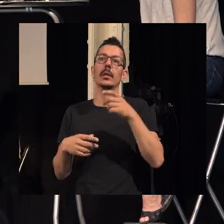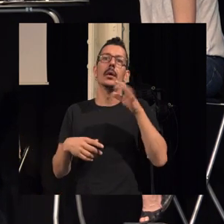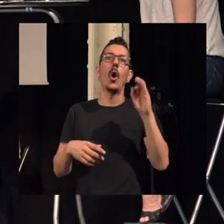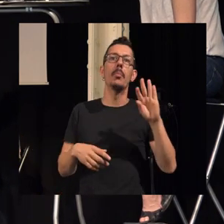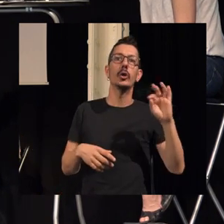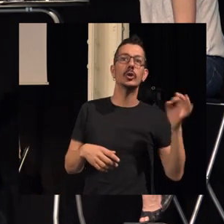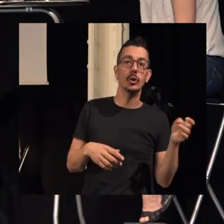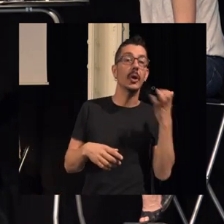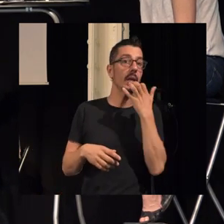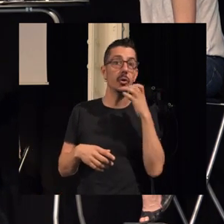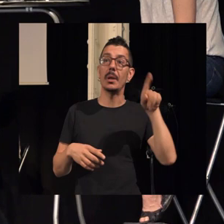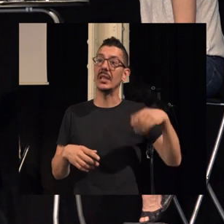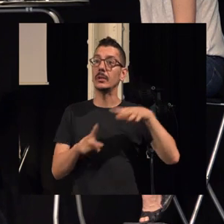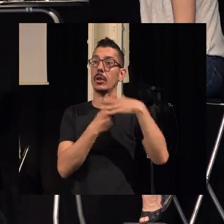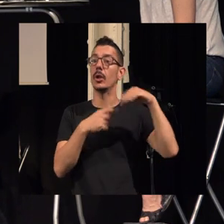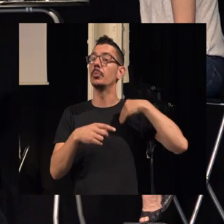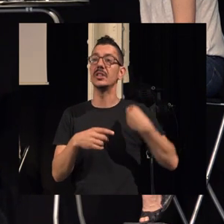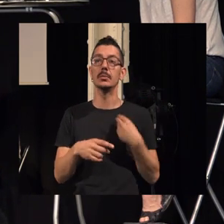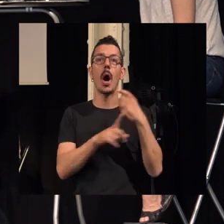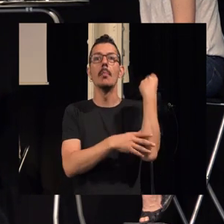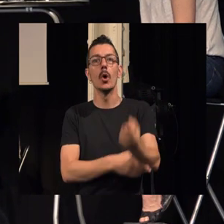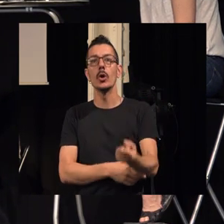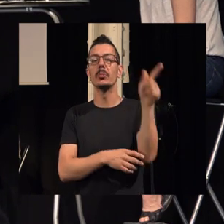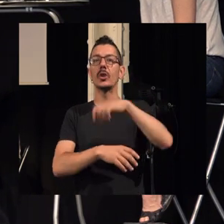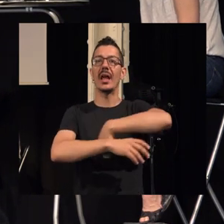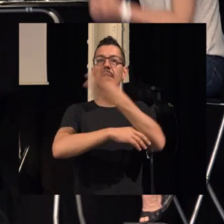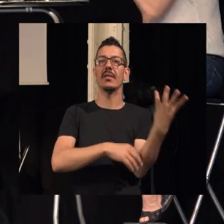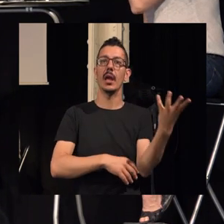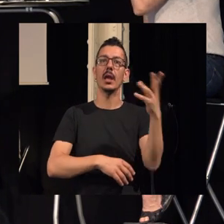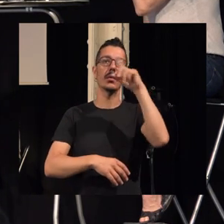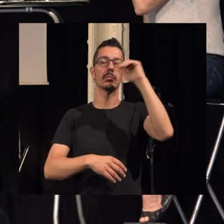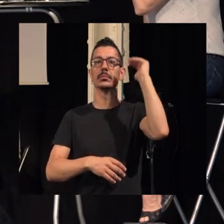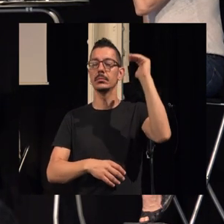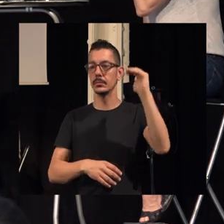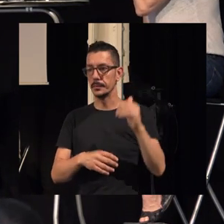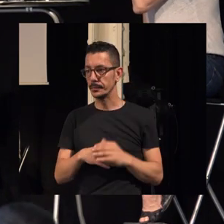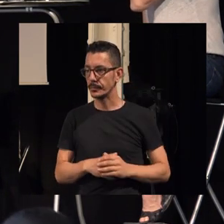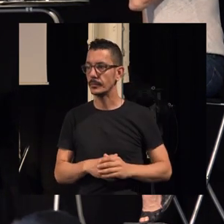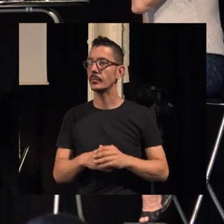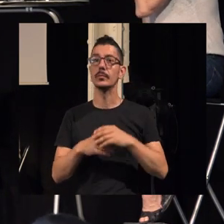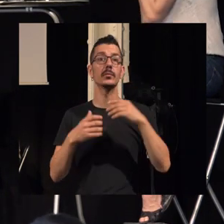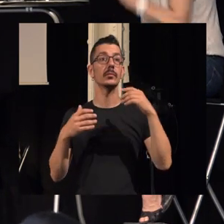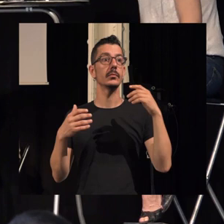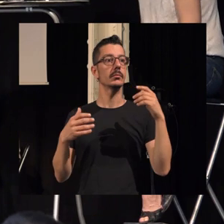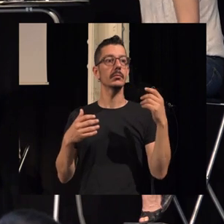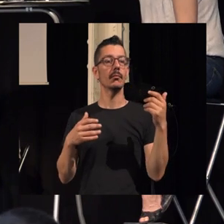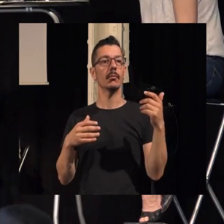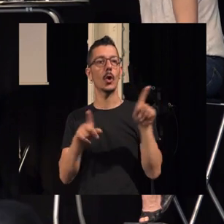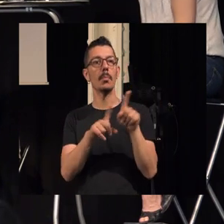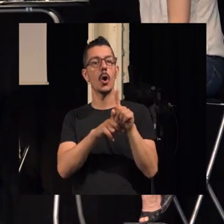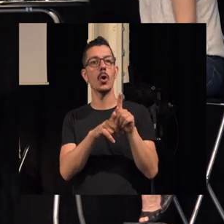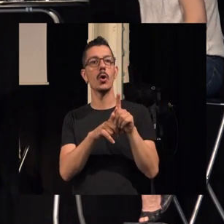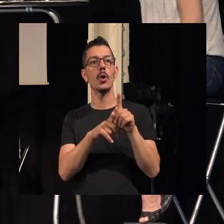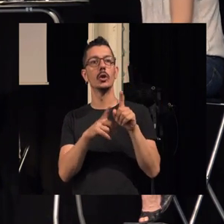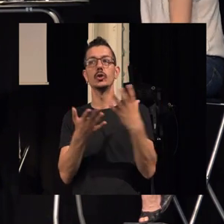LGBT, Matosinhos. ¿Cuál es la coincidencia? Que no es ninguna coincidencia. Todas son ciudades que